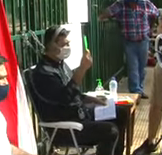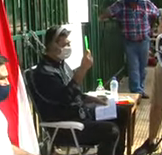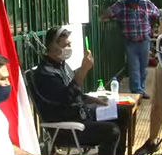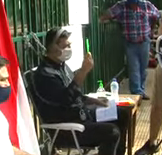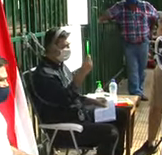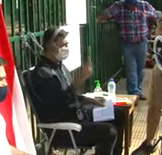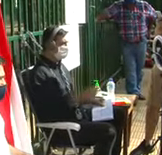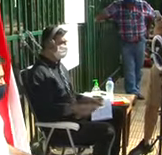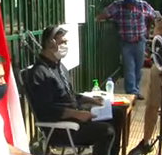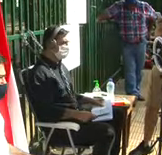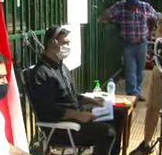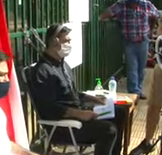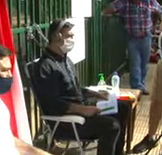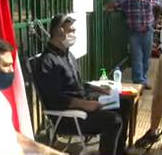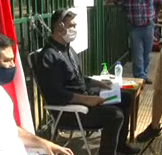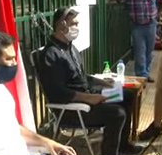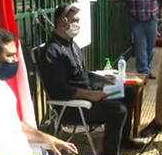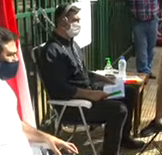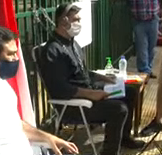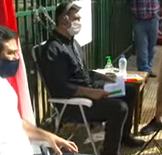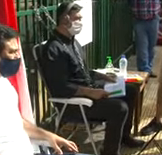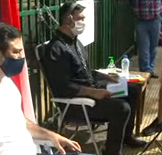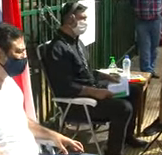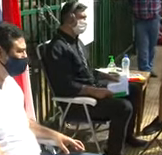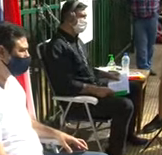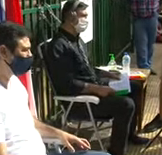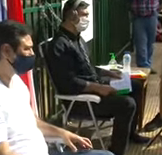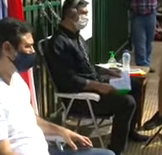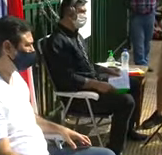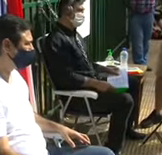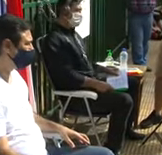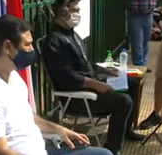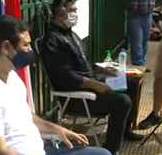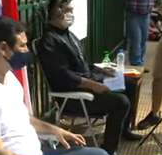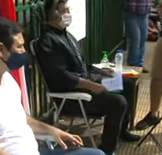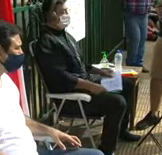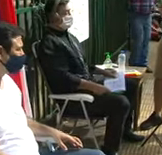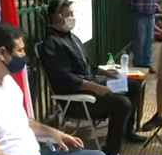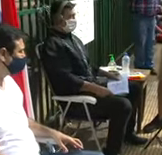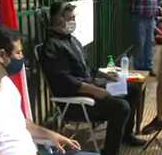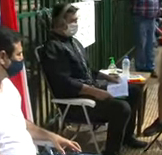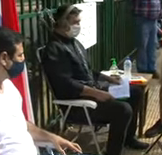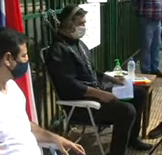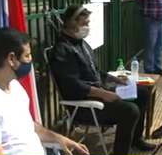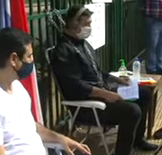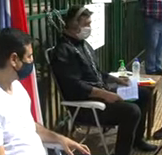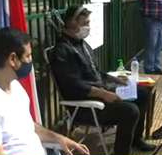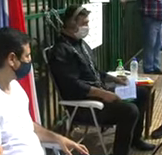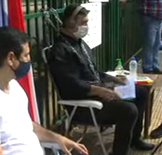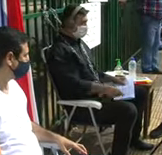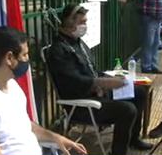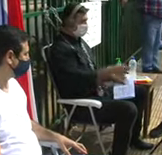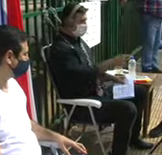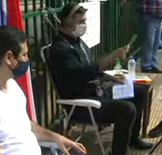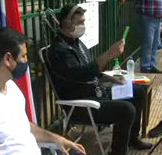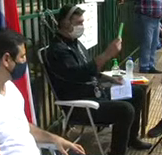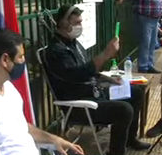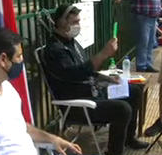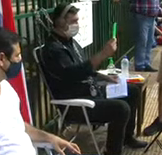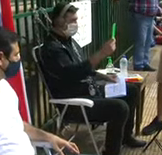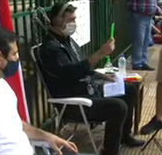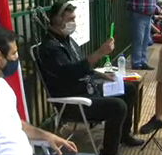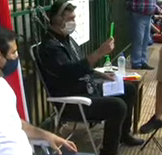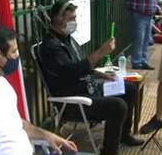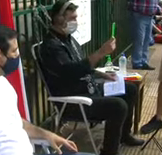Pongan nomás ya la votación si todos van a votar a favor de la aprobación en general, presidente. Por eso justamente le decía, no hay oposición.